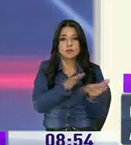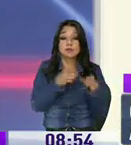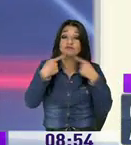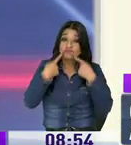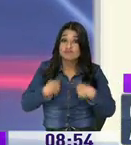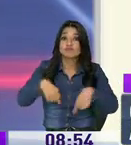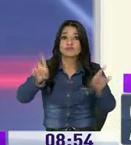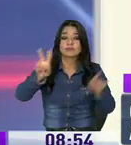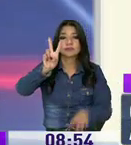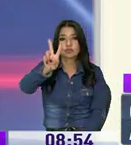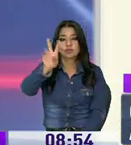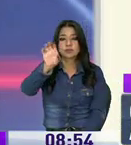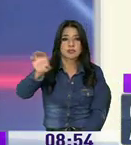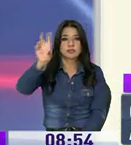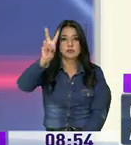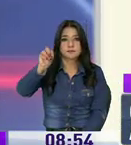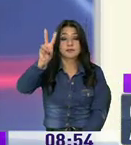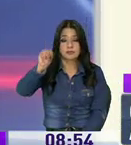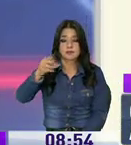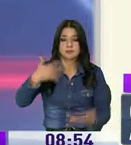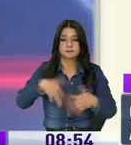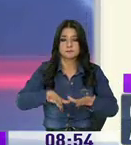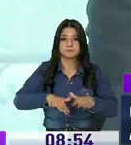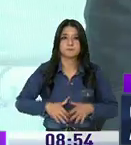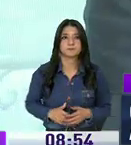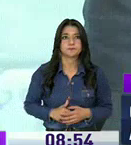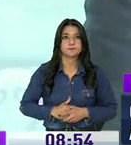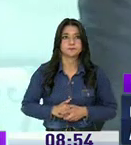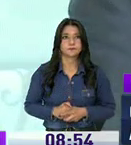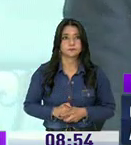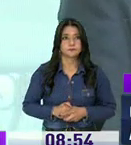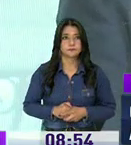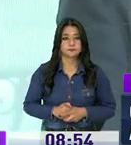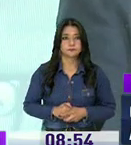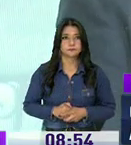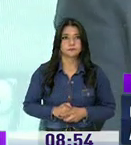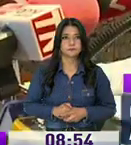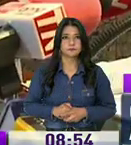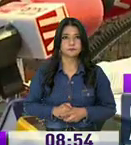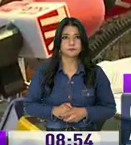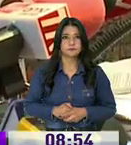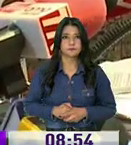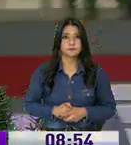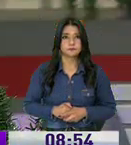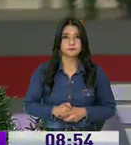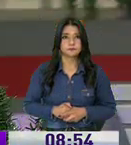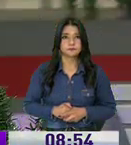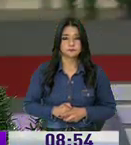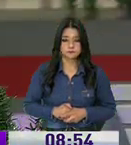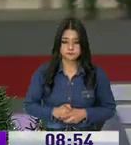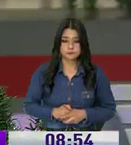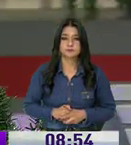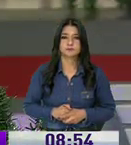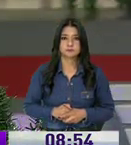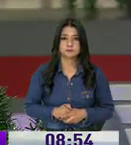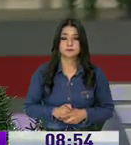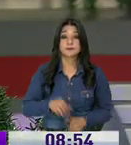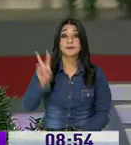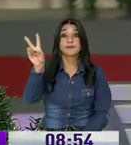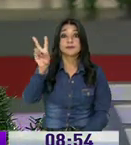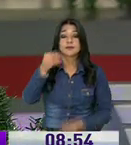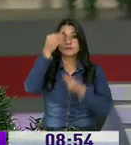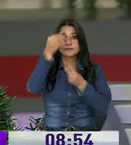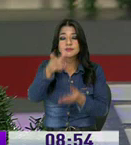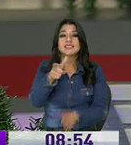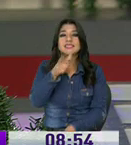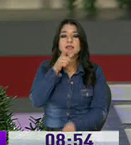y difundido el 2 de enero de 2020. Informó Valeria Navarro. Y este viernes se conocerá